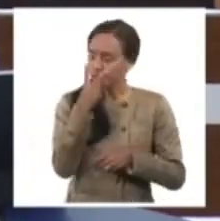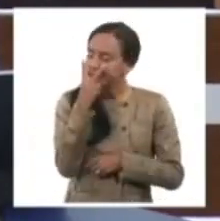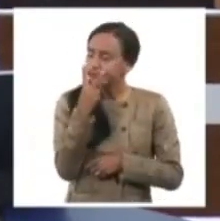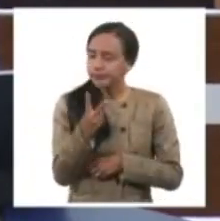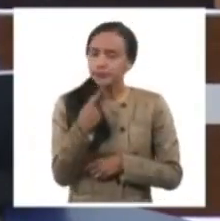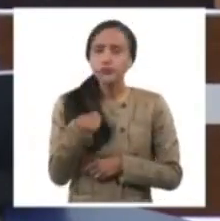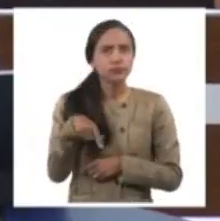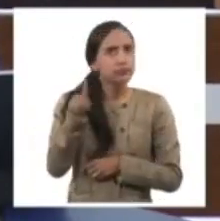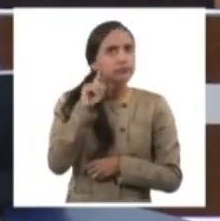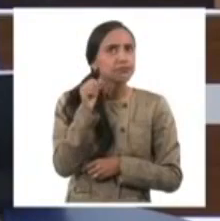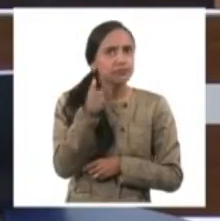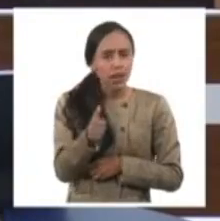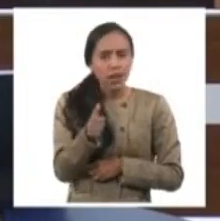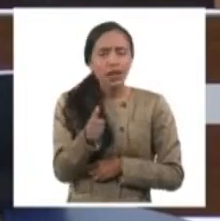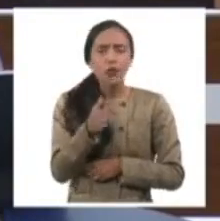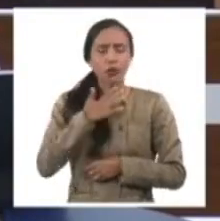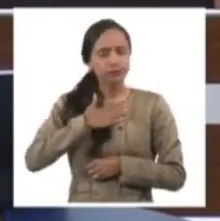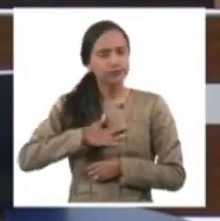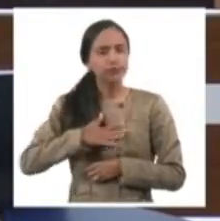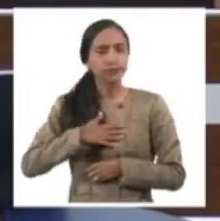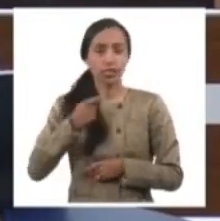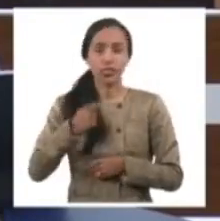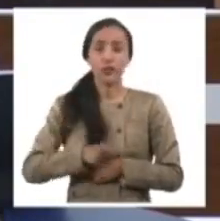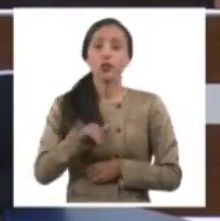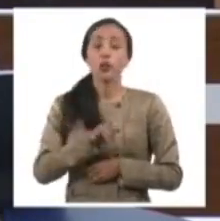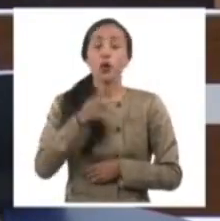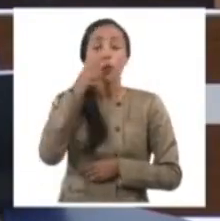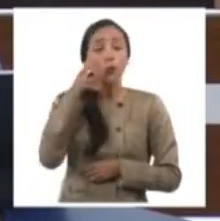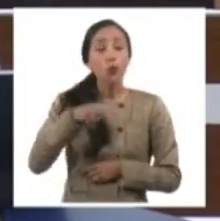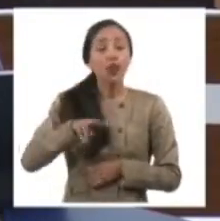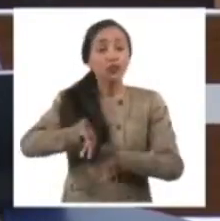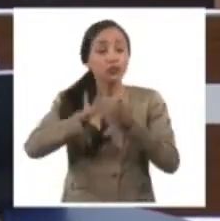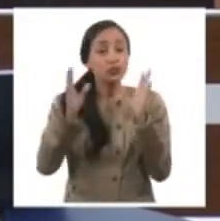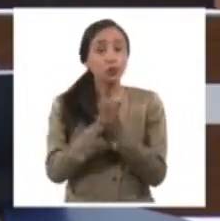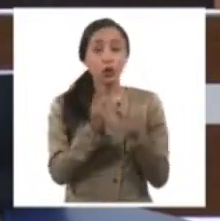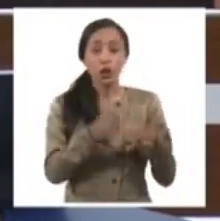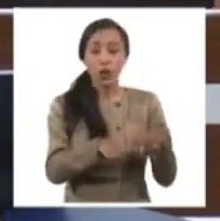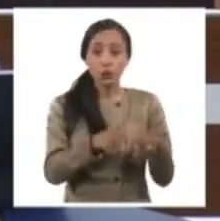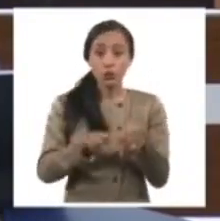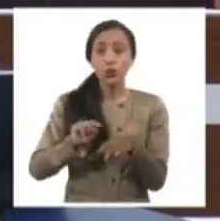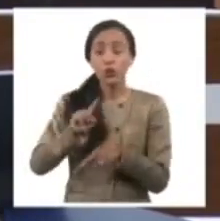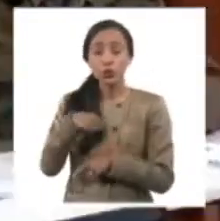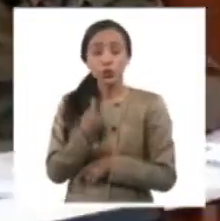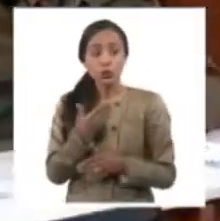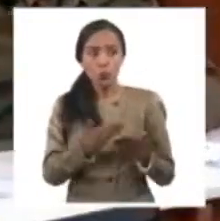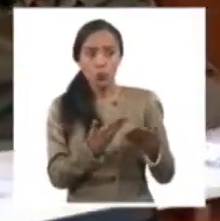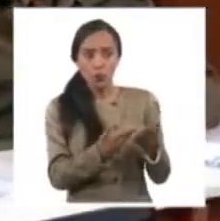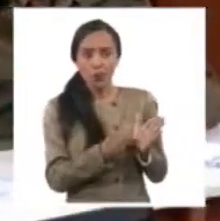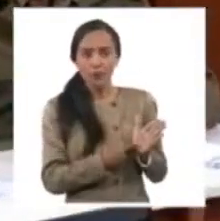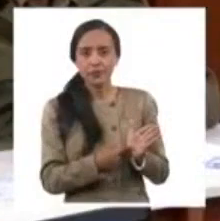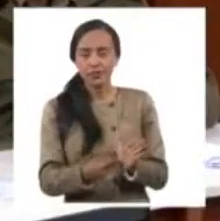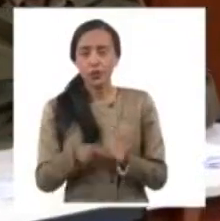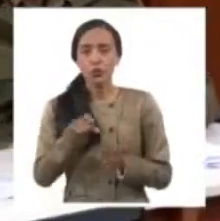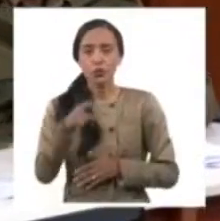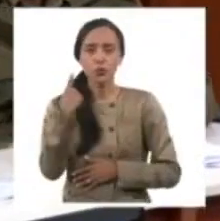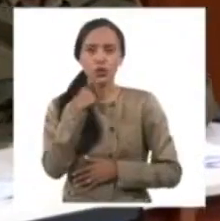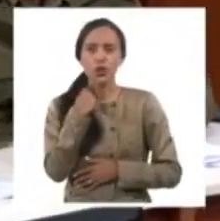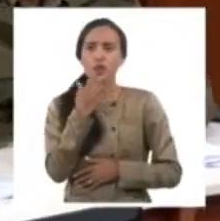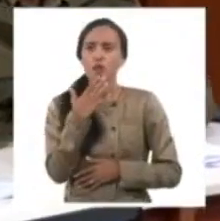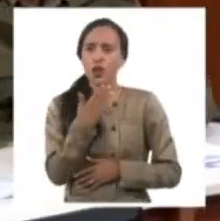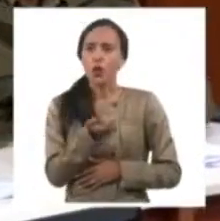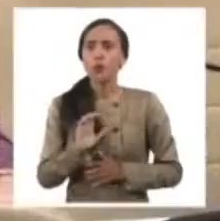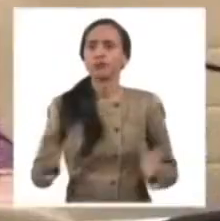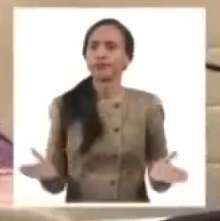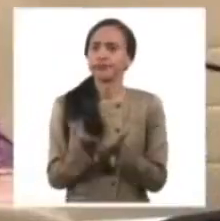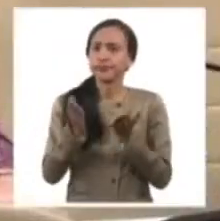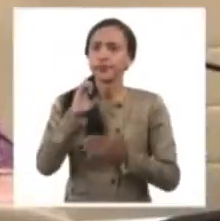del trabajo. Y hay que buscar aprovechar al máximo todas las cosas que hemos estado aprobando en los últimos tiempos para buscar impulsos en la